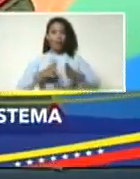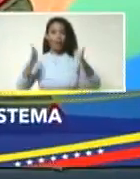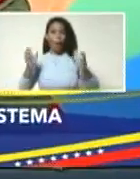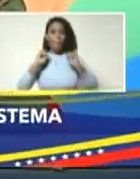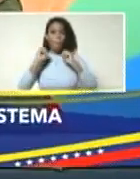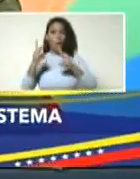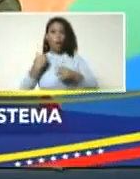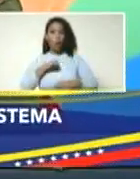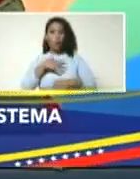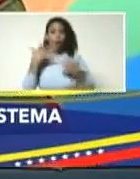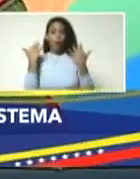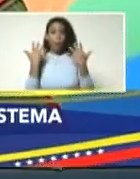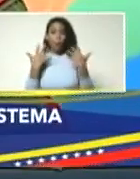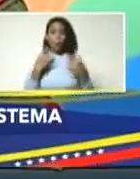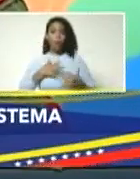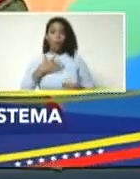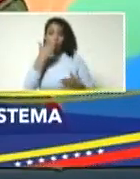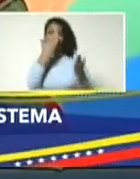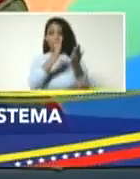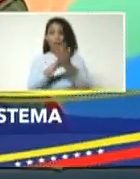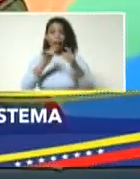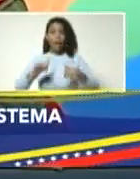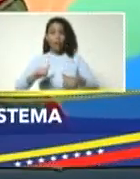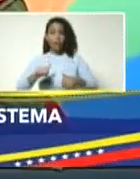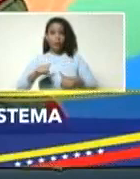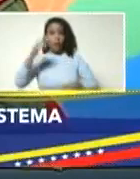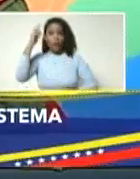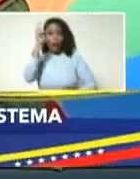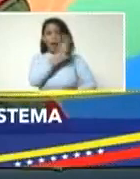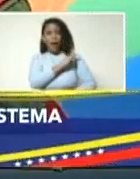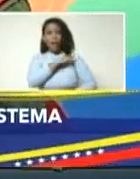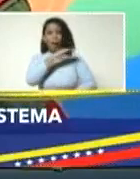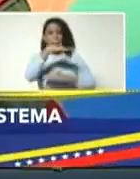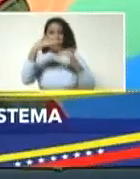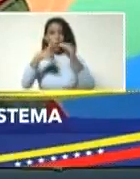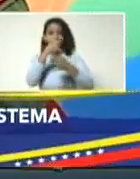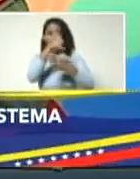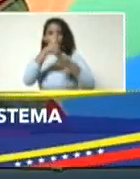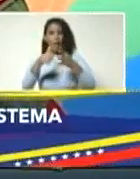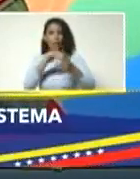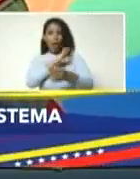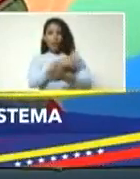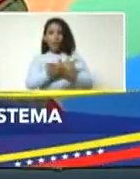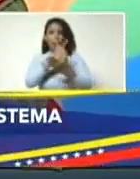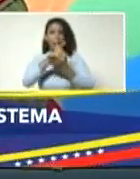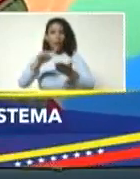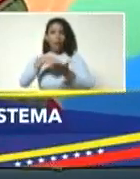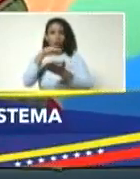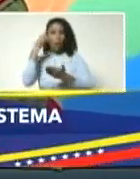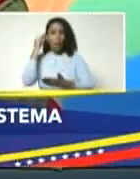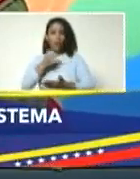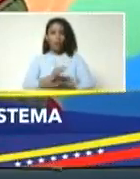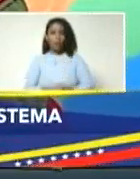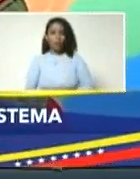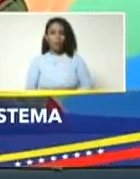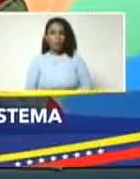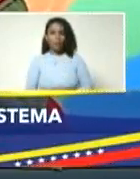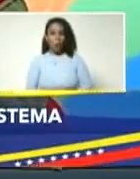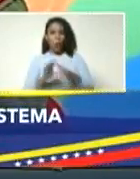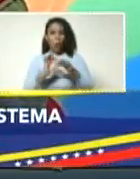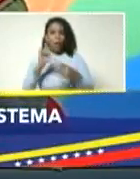nuestras manos y nosotros hemos afrontado esto, mi comandante en jefe, bajo sus líneas, desde la Fuerza Armada Nacional Bolivariana,